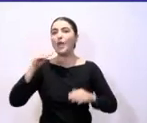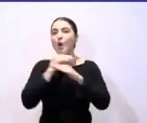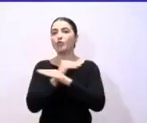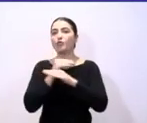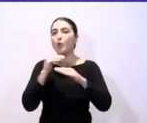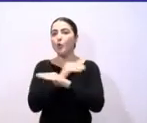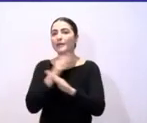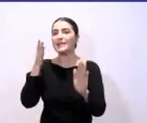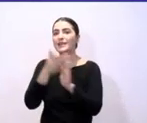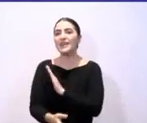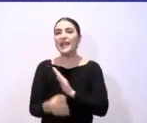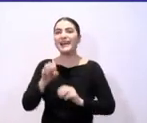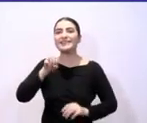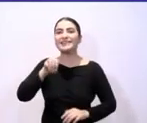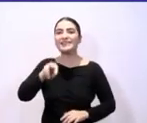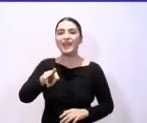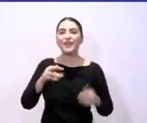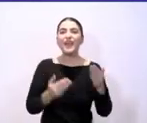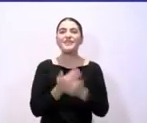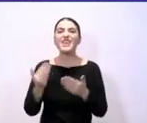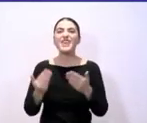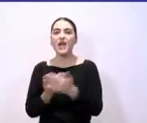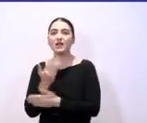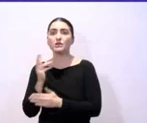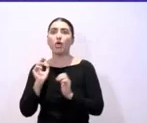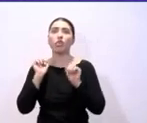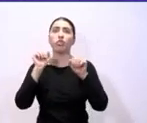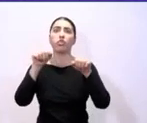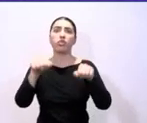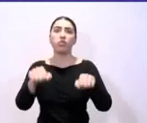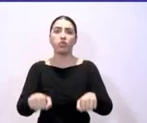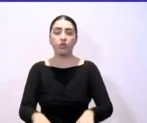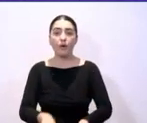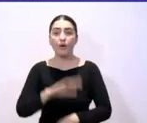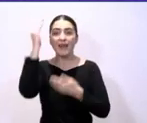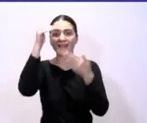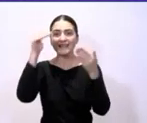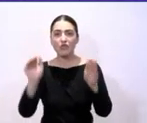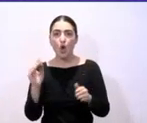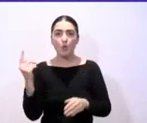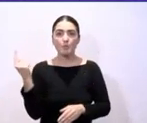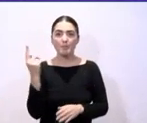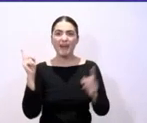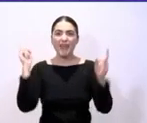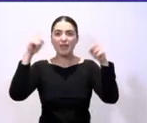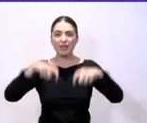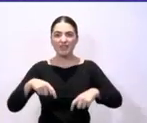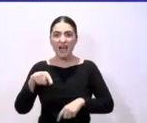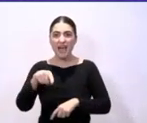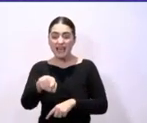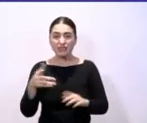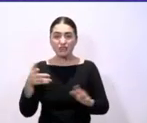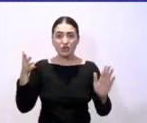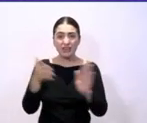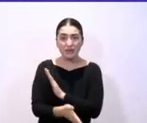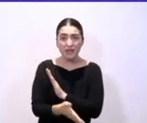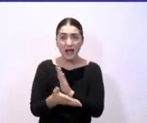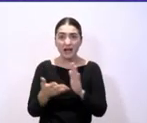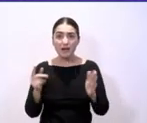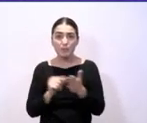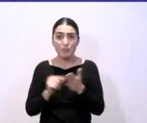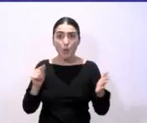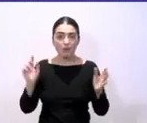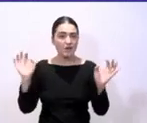13 días de demora en la cita de atención primaria. Eso no puede descongestionar nada. Eso lo que está haciendo es provocar